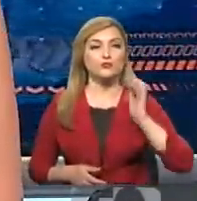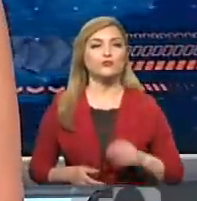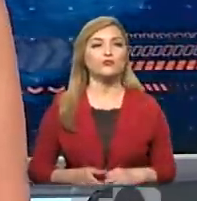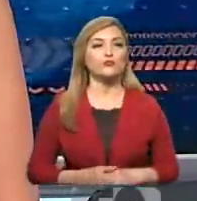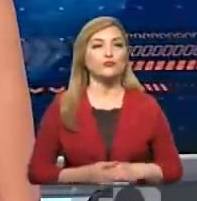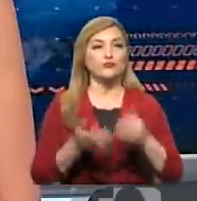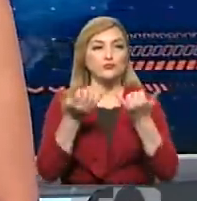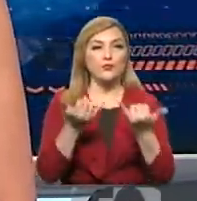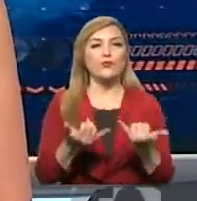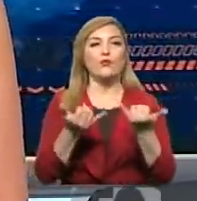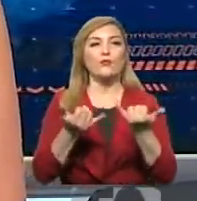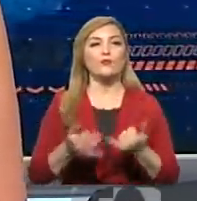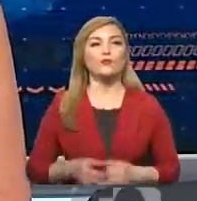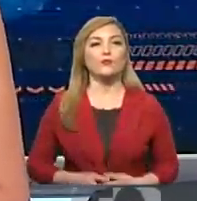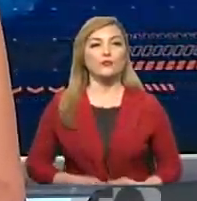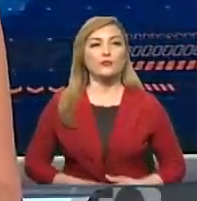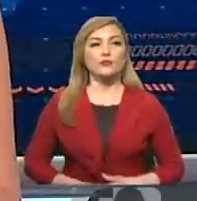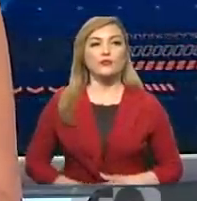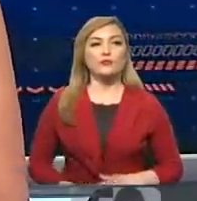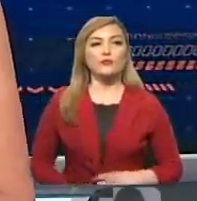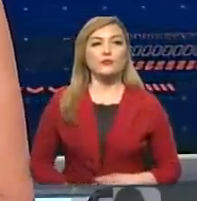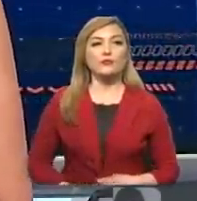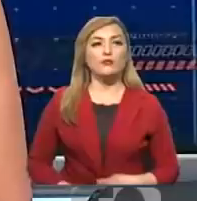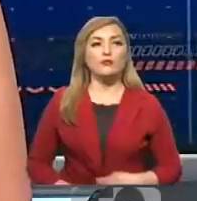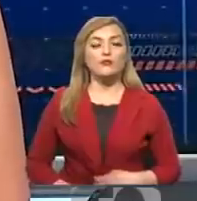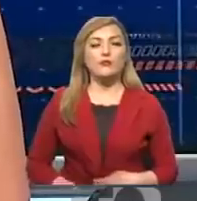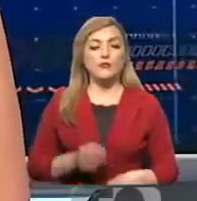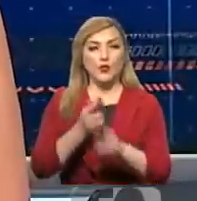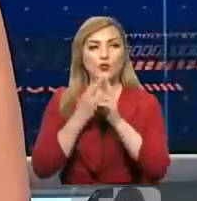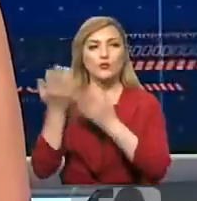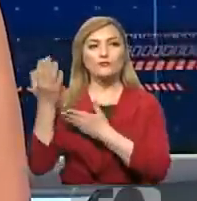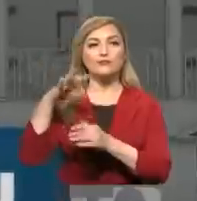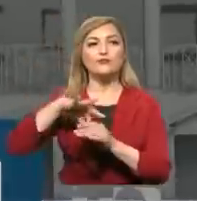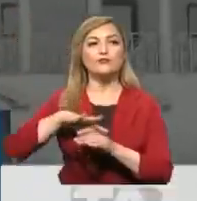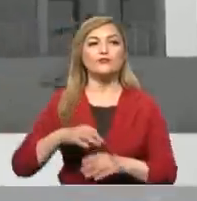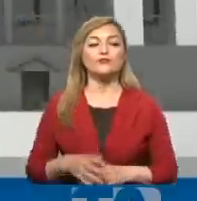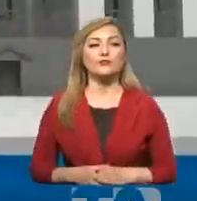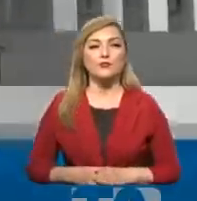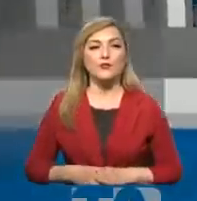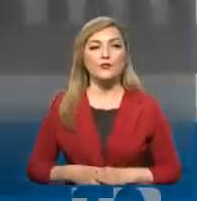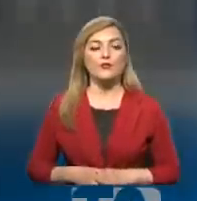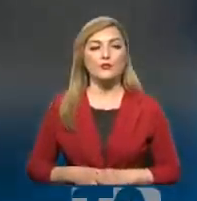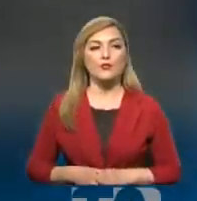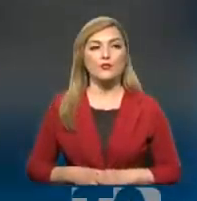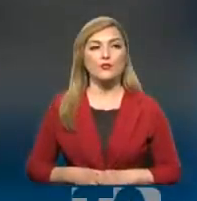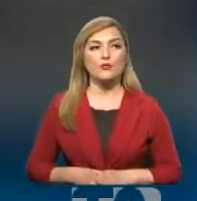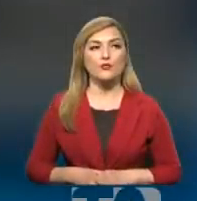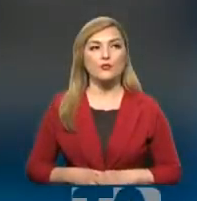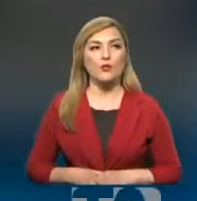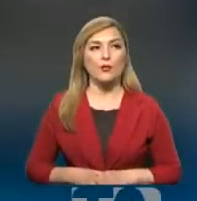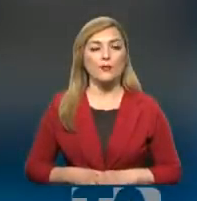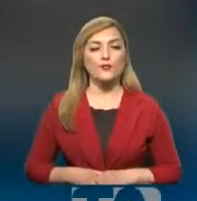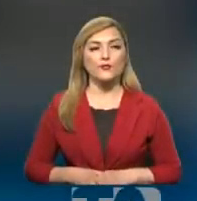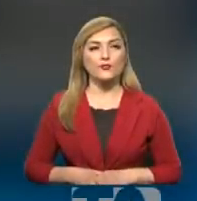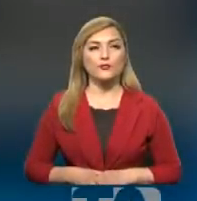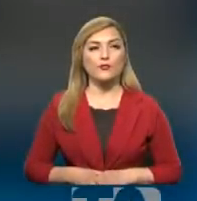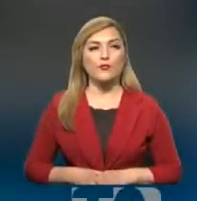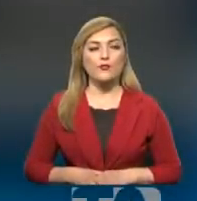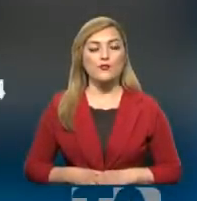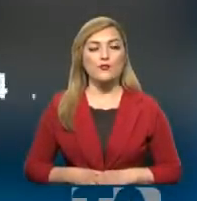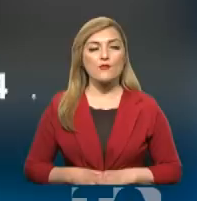hora vamos a presentarles cómo están los resultados tras el escrutinio de las actas, el procesamiento de estas actas por parte del Consejo